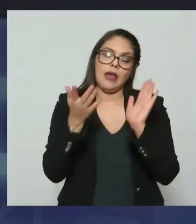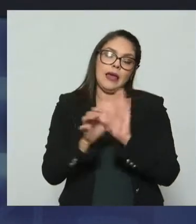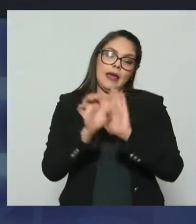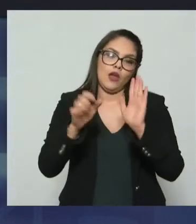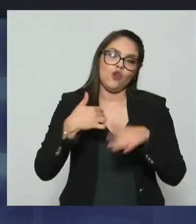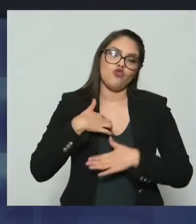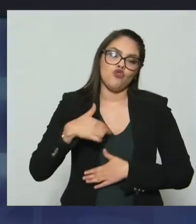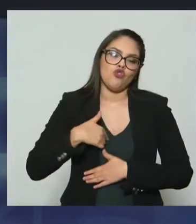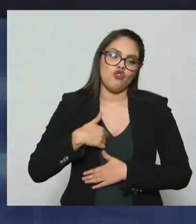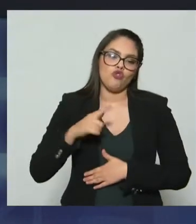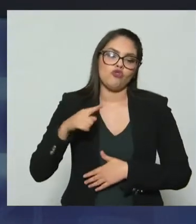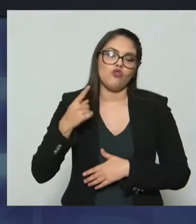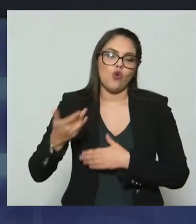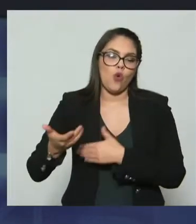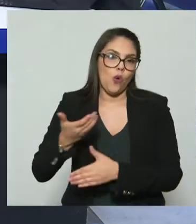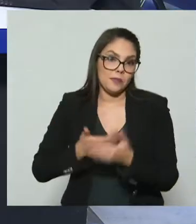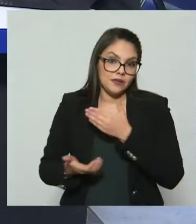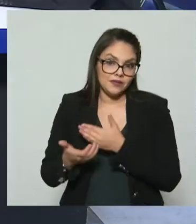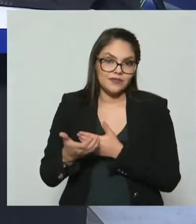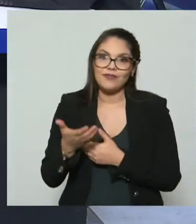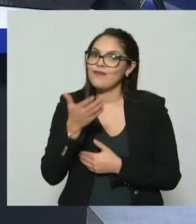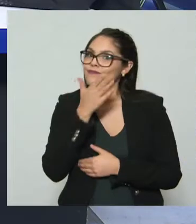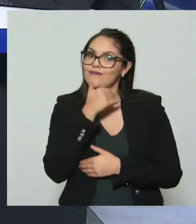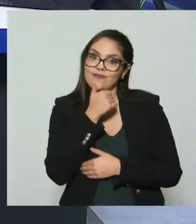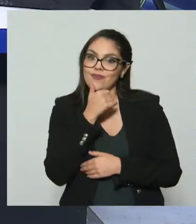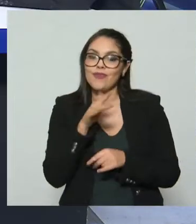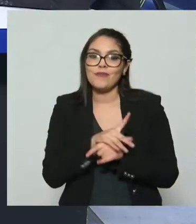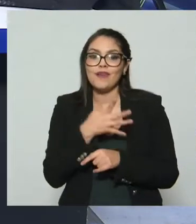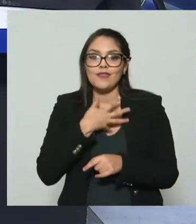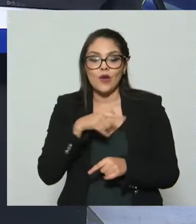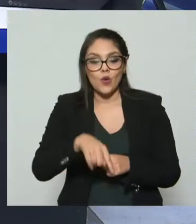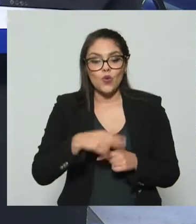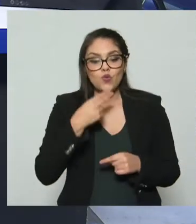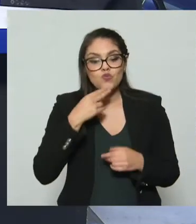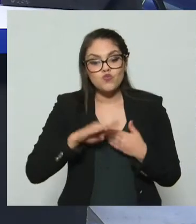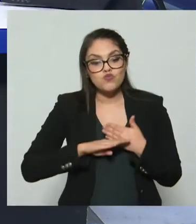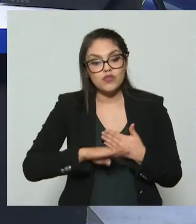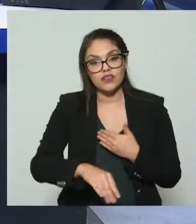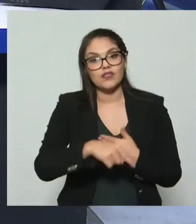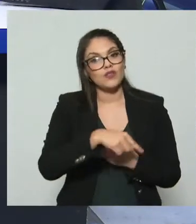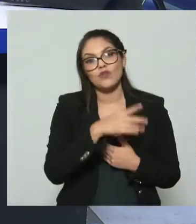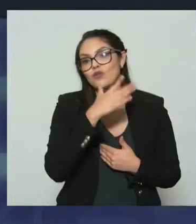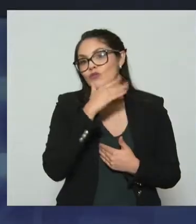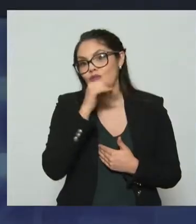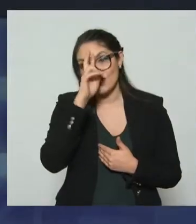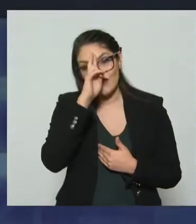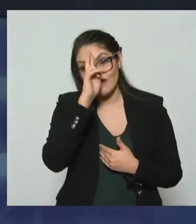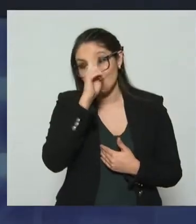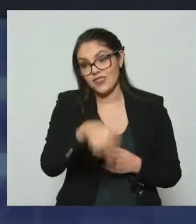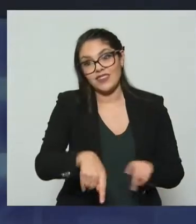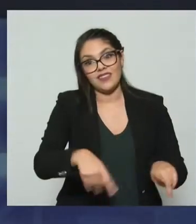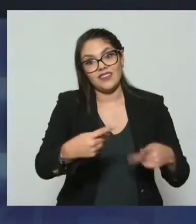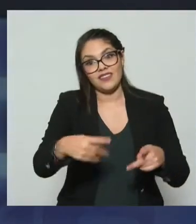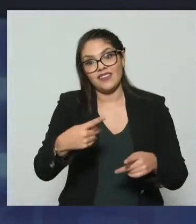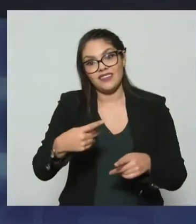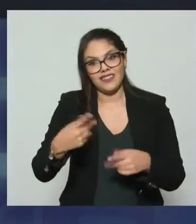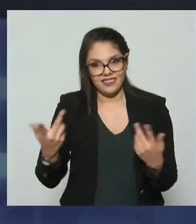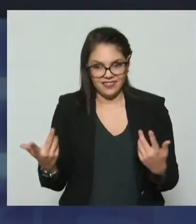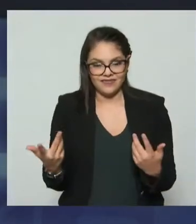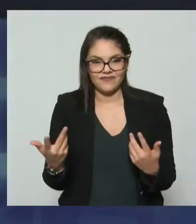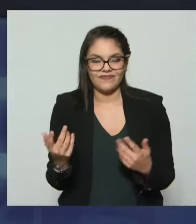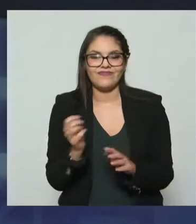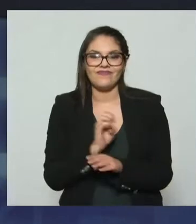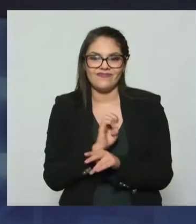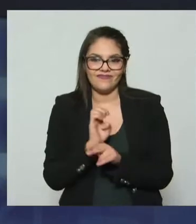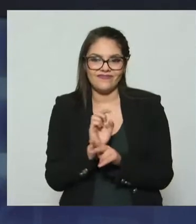soy comerciante, pues no puede hacerlo porque existe un uso de suelo que no le permite en su casa vender gelatinas, ¿no?